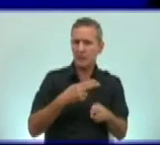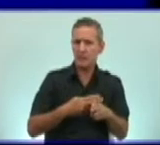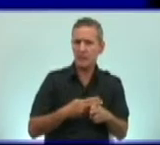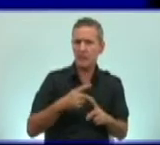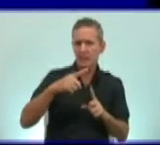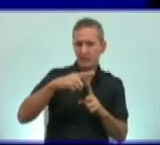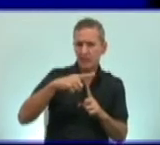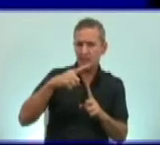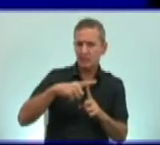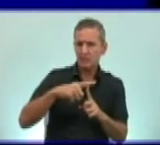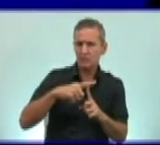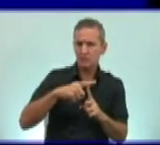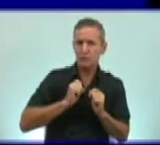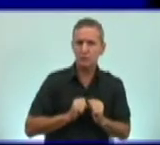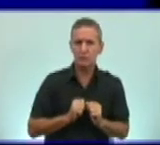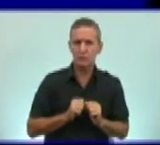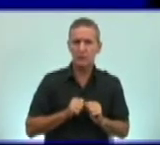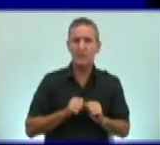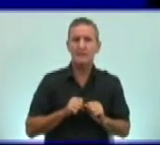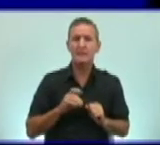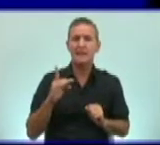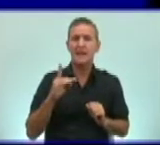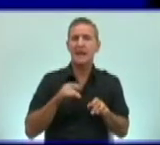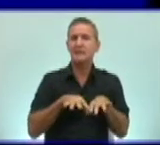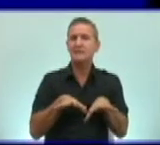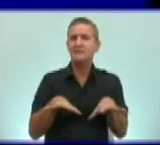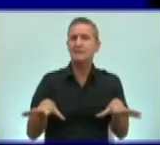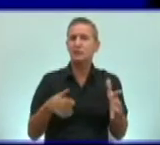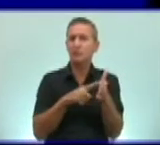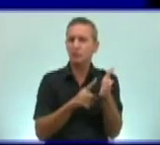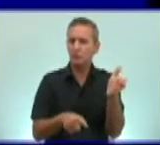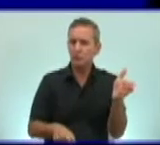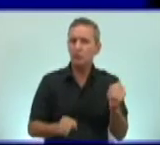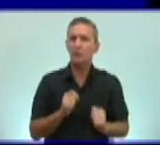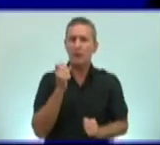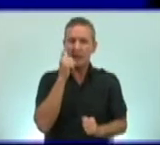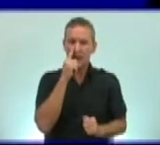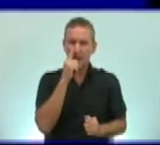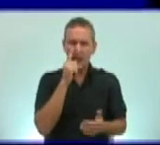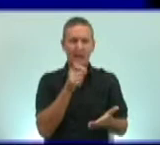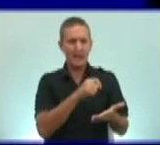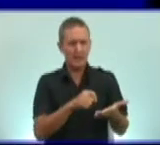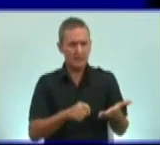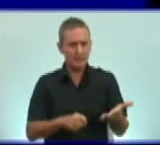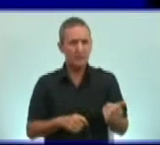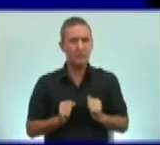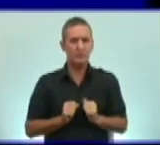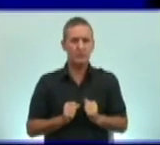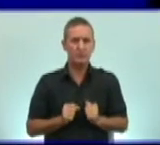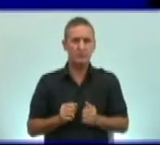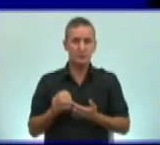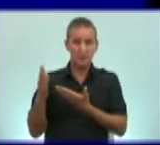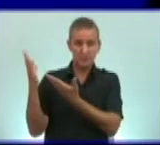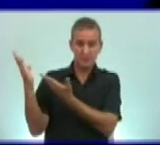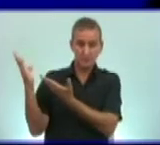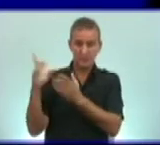teoría de la disociación eléctrica. Y podríamos anotar esto que ofrecemos en la